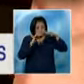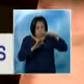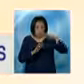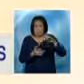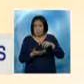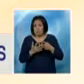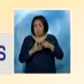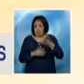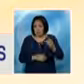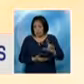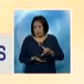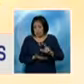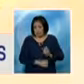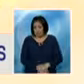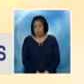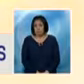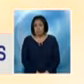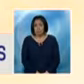empezaron a caer en Lima.